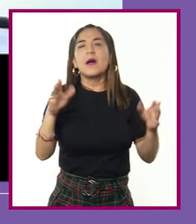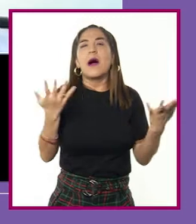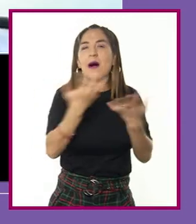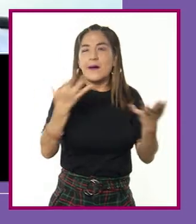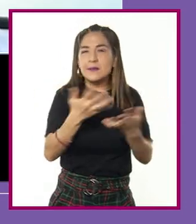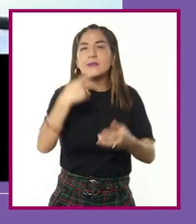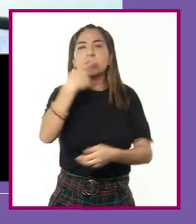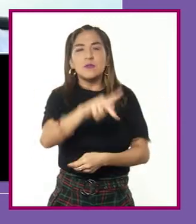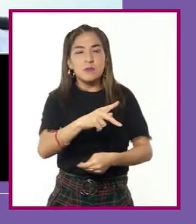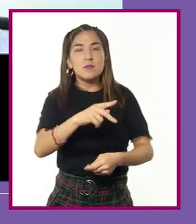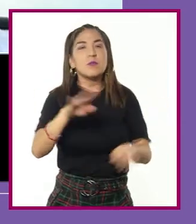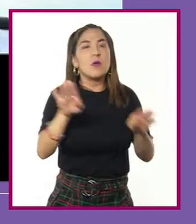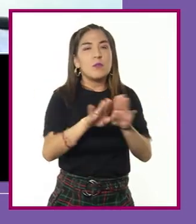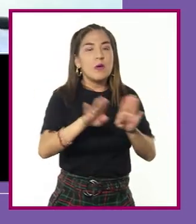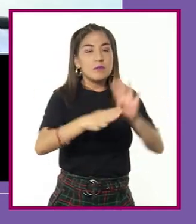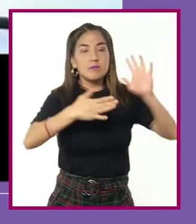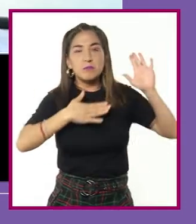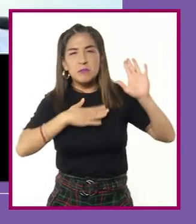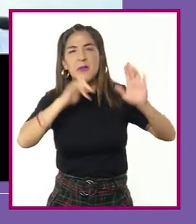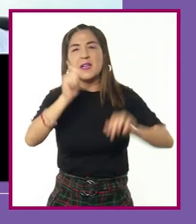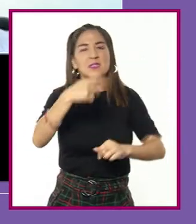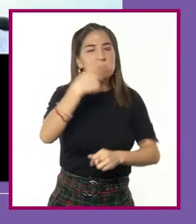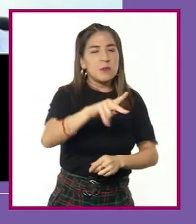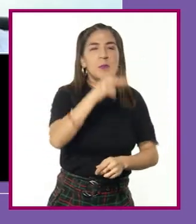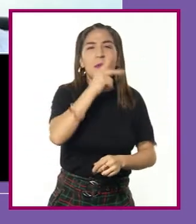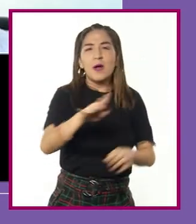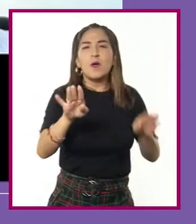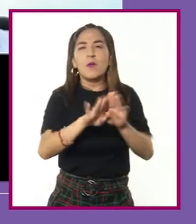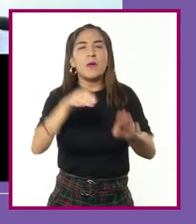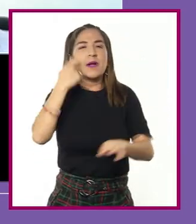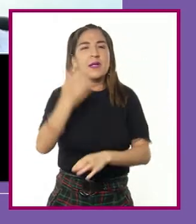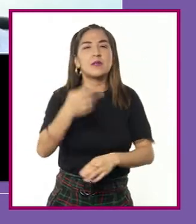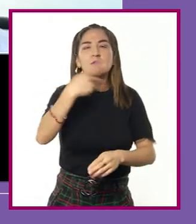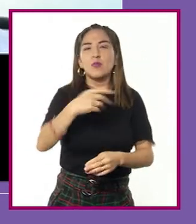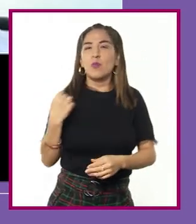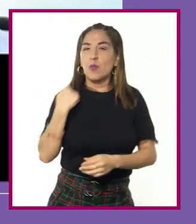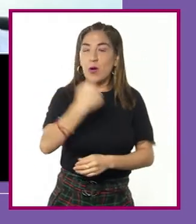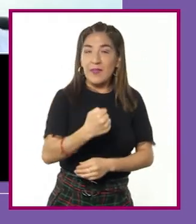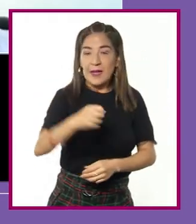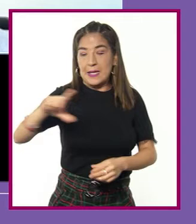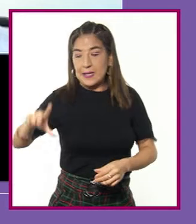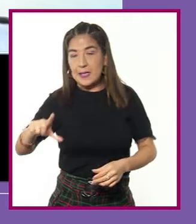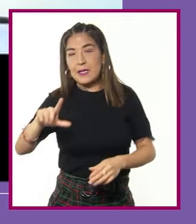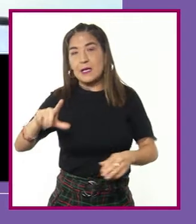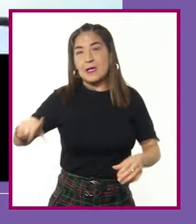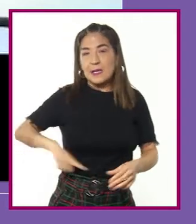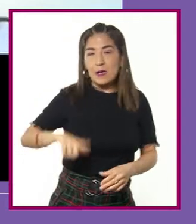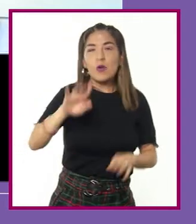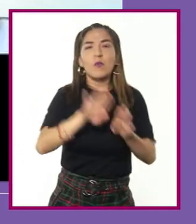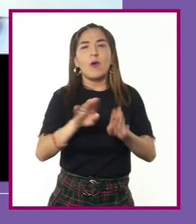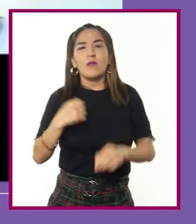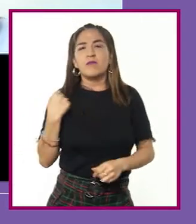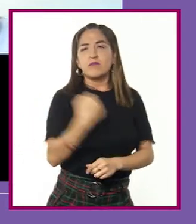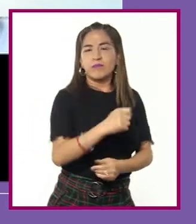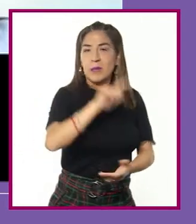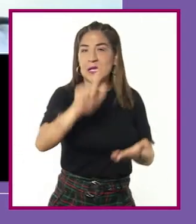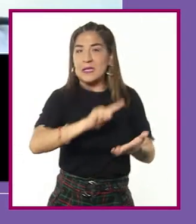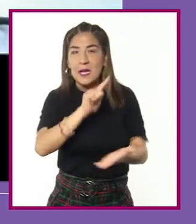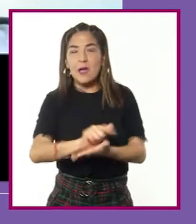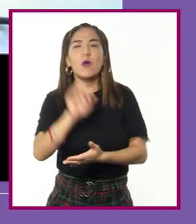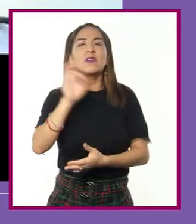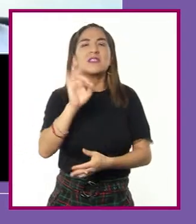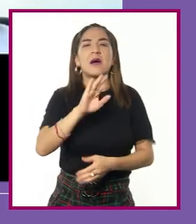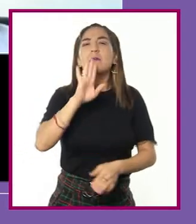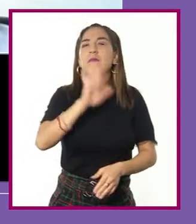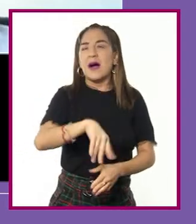su voluntad y se puede obtener el poder de forma legal o ilegal. Es decir, es esta capacidad que se puede imponer a otro grupo de